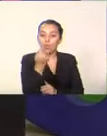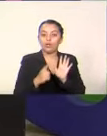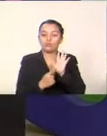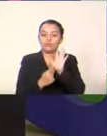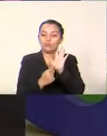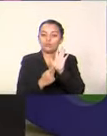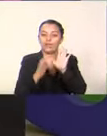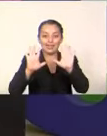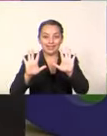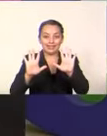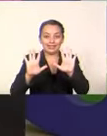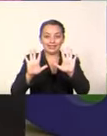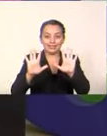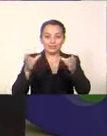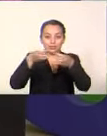voy a colocar dos.